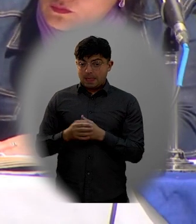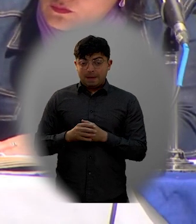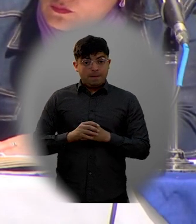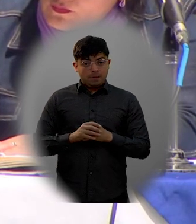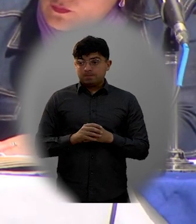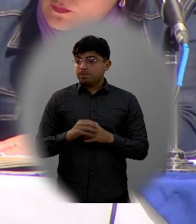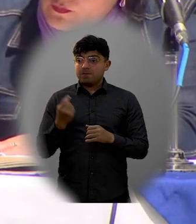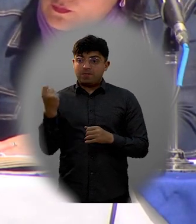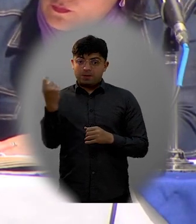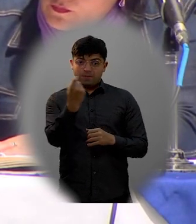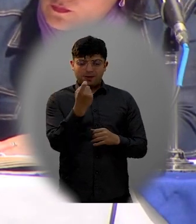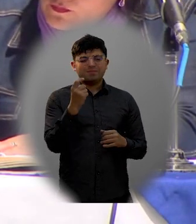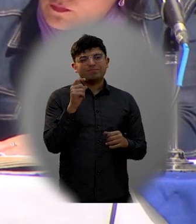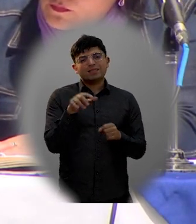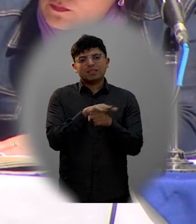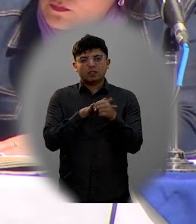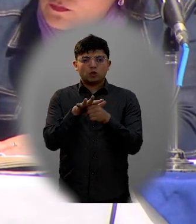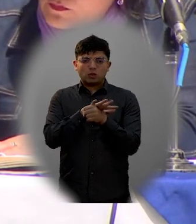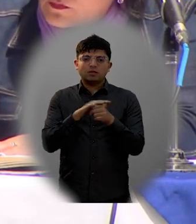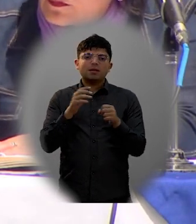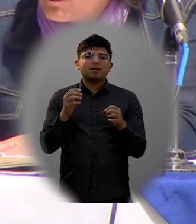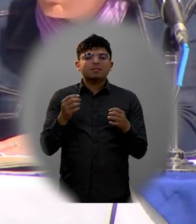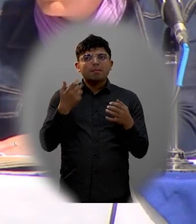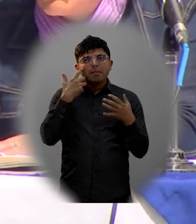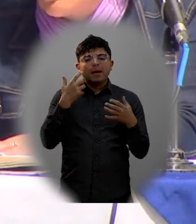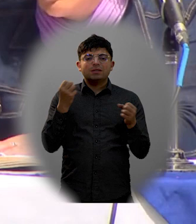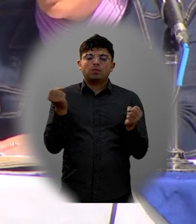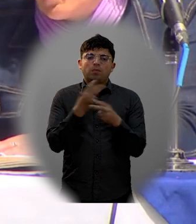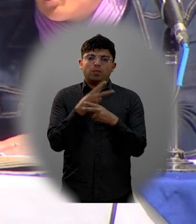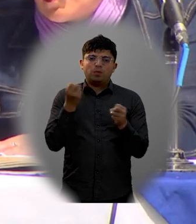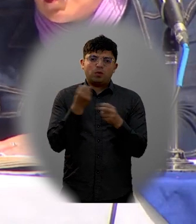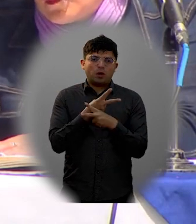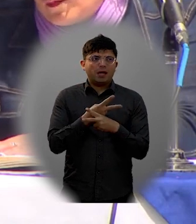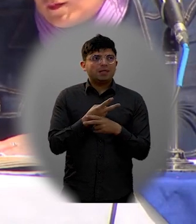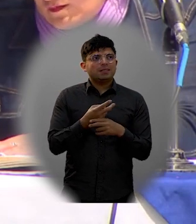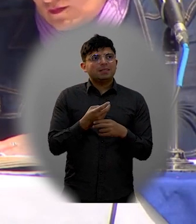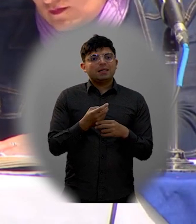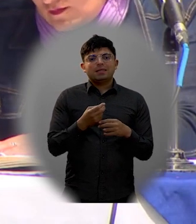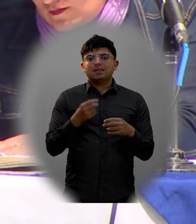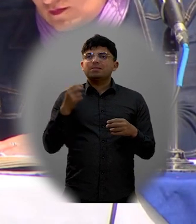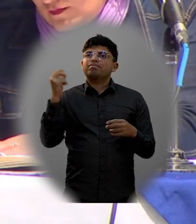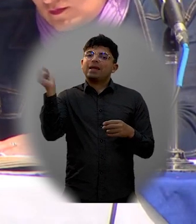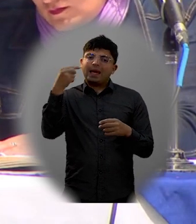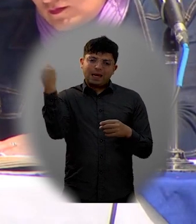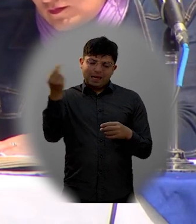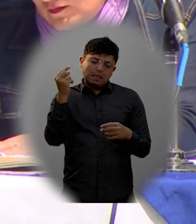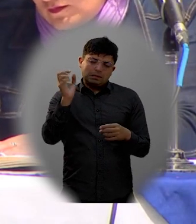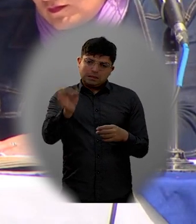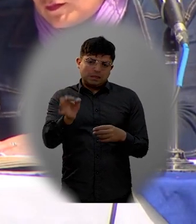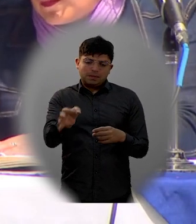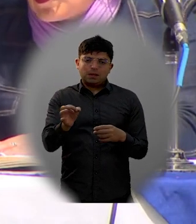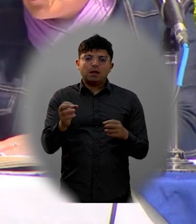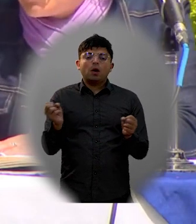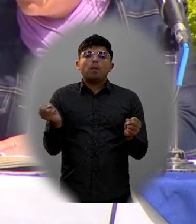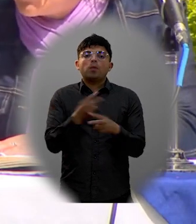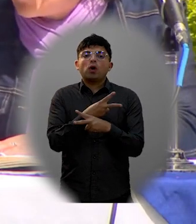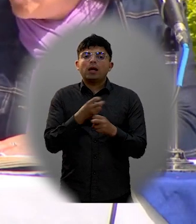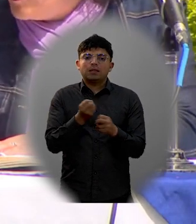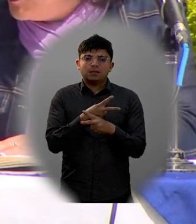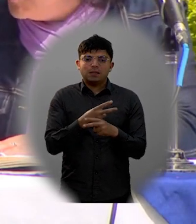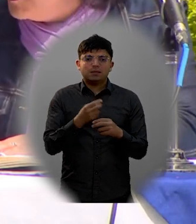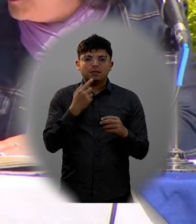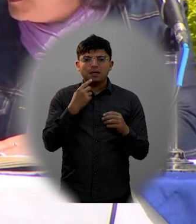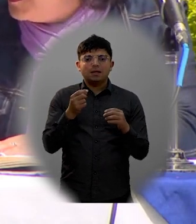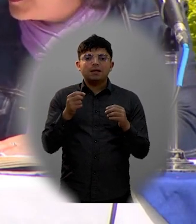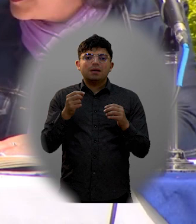está dado porque en muchas ocasiones se trata de violencias, no muchas ocasiones, generalmente y casi siempre son violencias atravesadas por